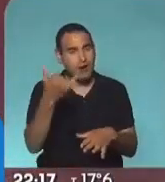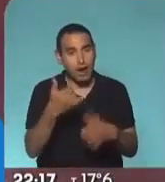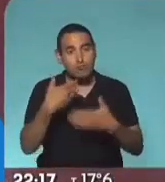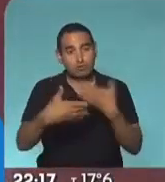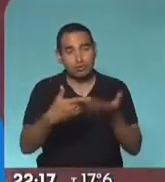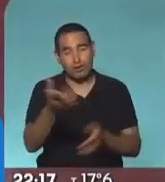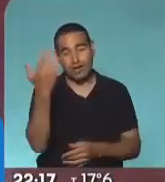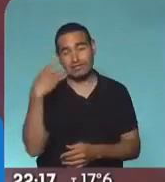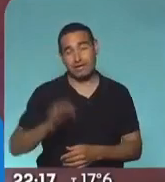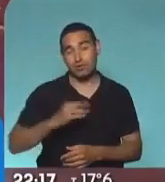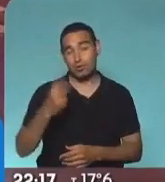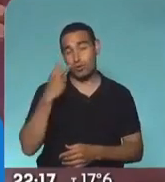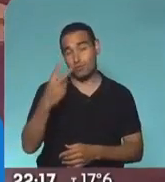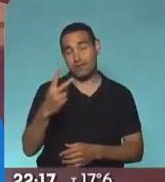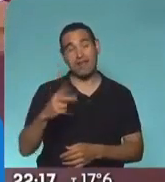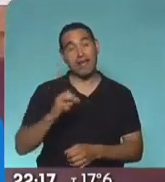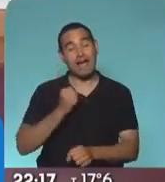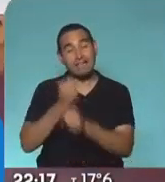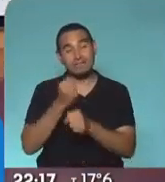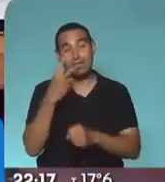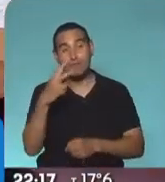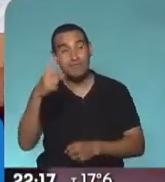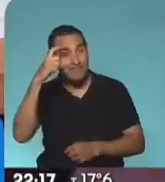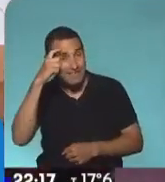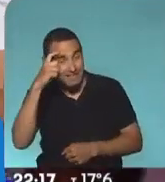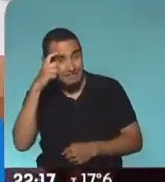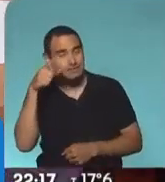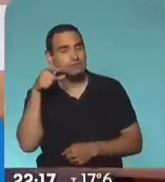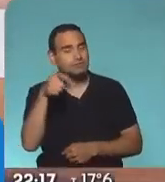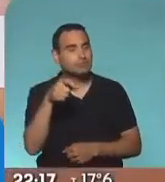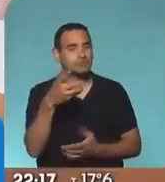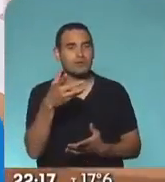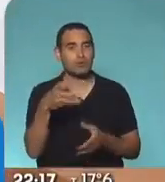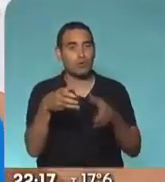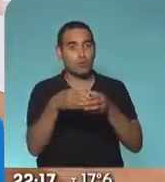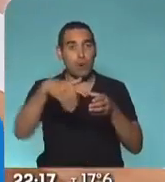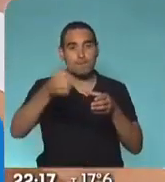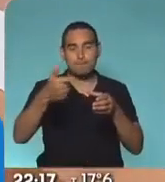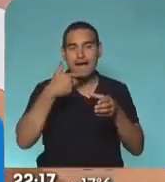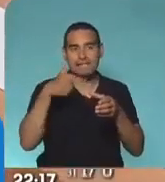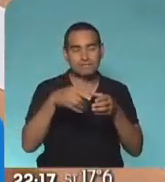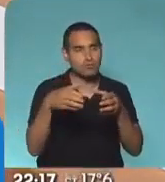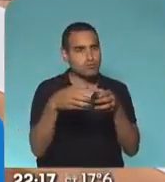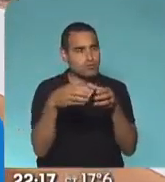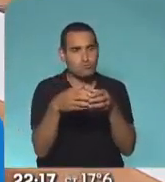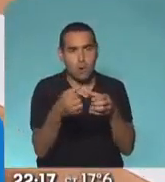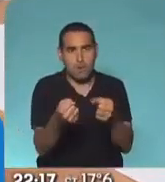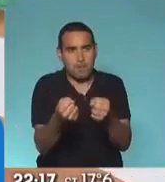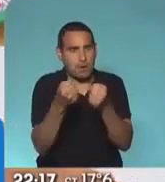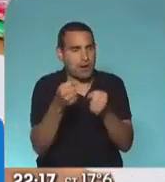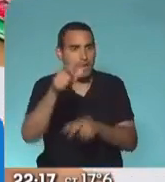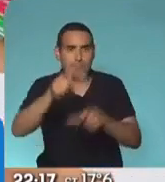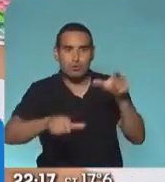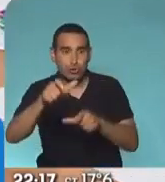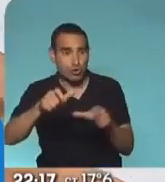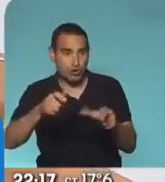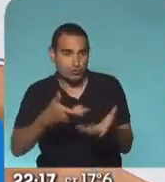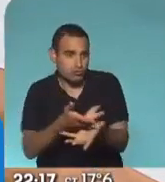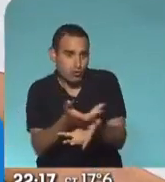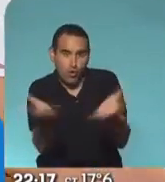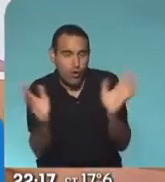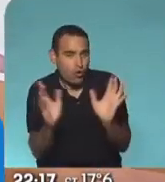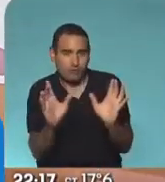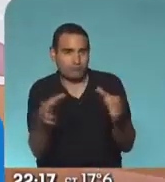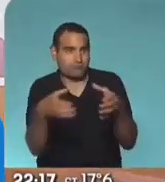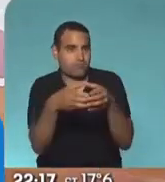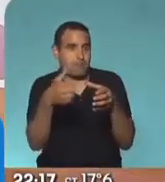Bolivia desde el año 2000 hasta el 2010, donde orgánicamente el MAS era realmente el instrumento político de los pueblos y la relación con las